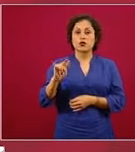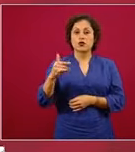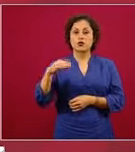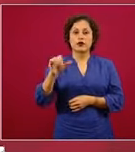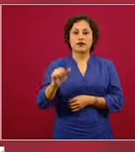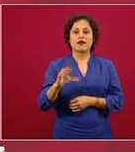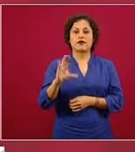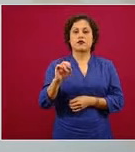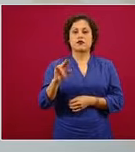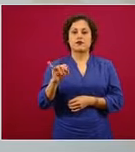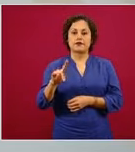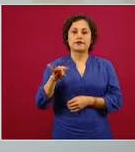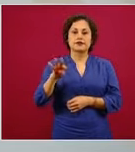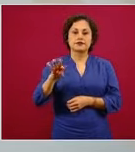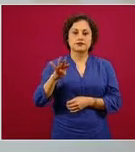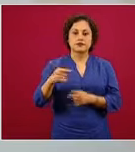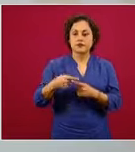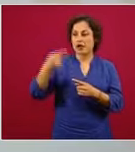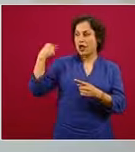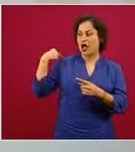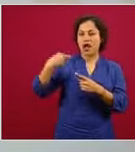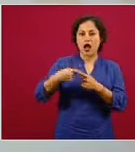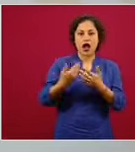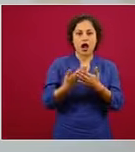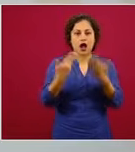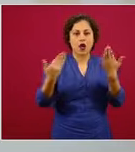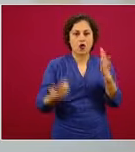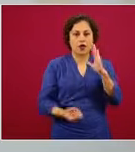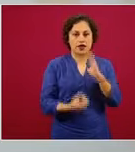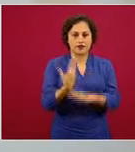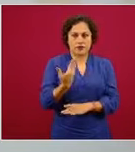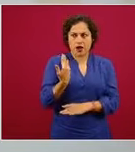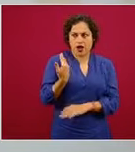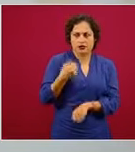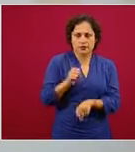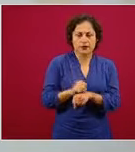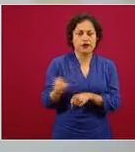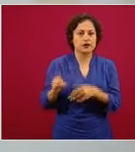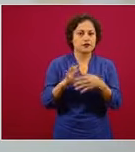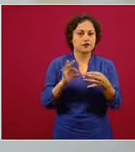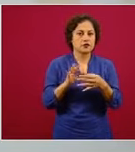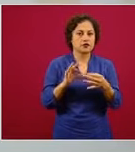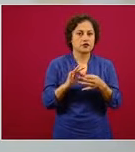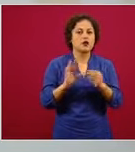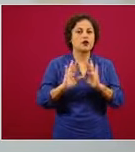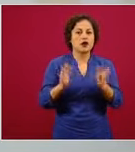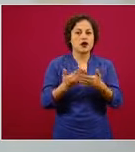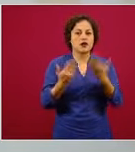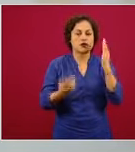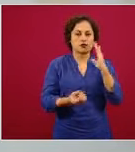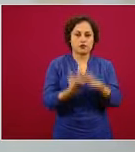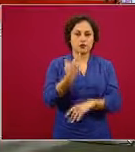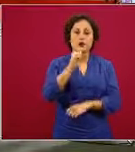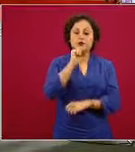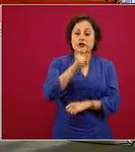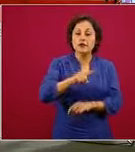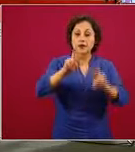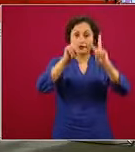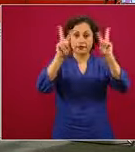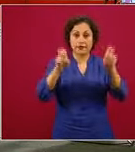actualización después de la conferencia magistral que nos dio hace algunas semanas, y también sobre vacunas, la